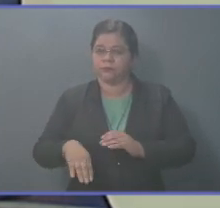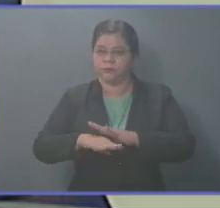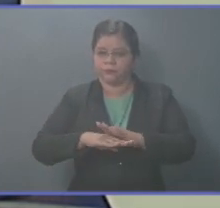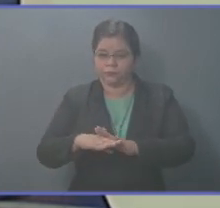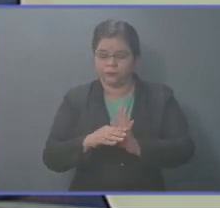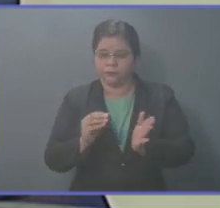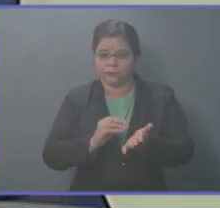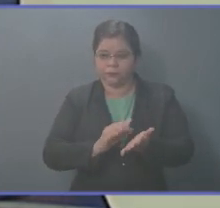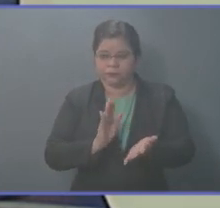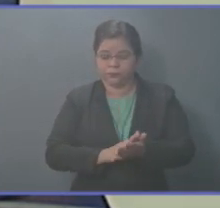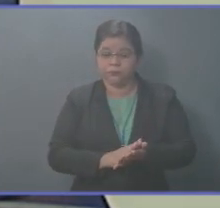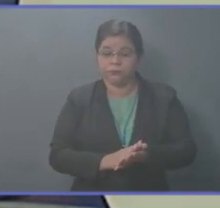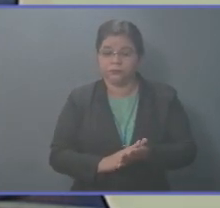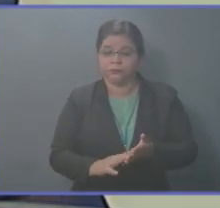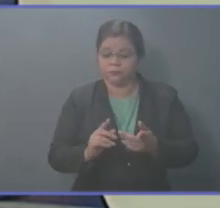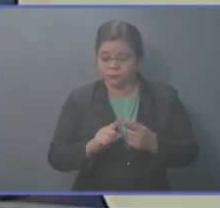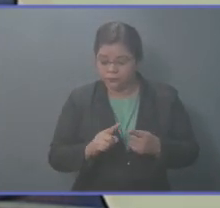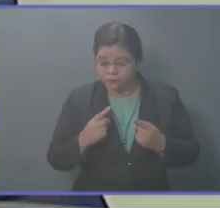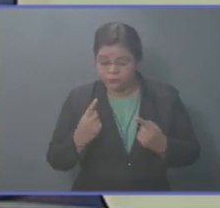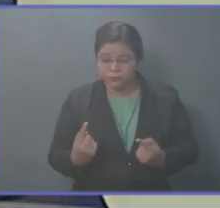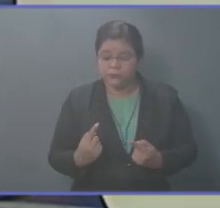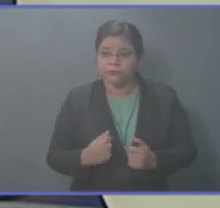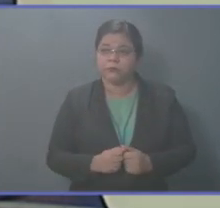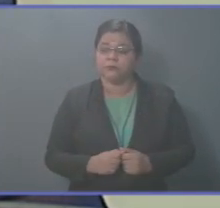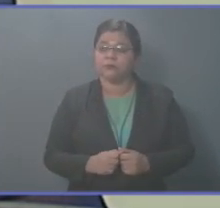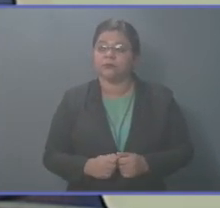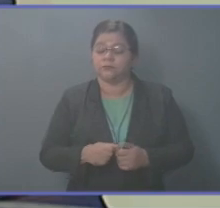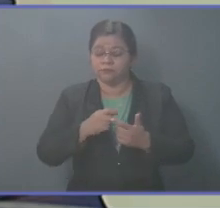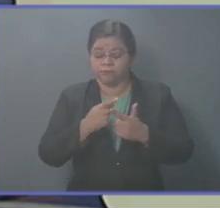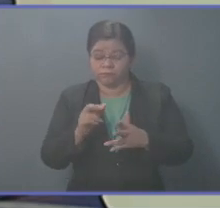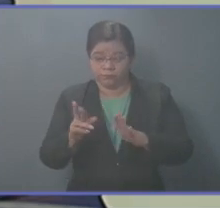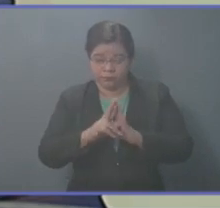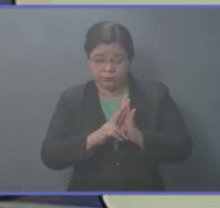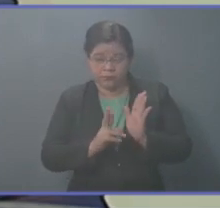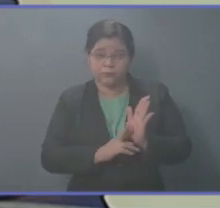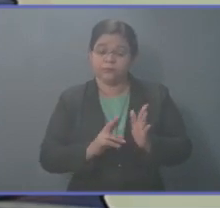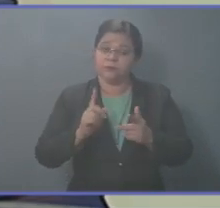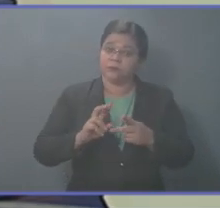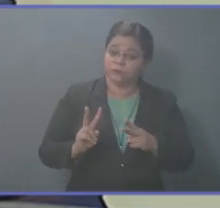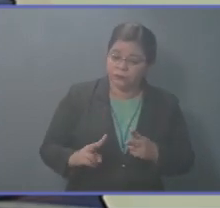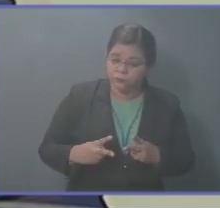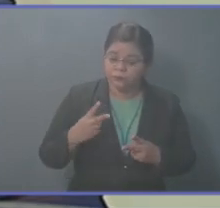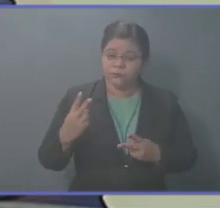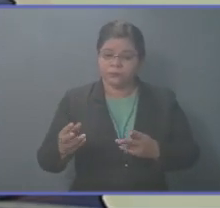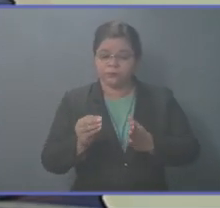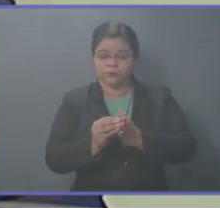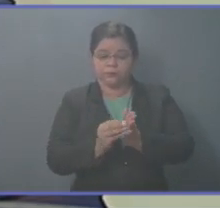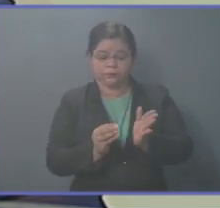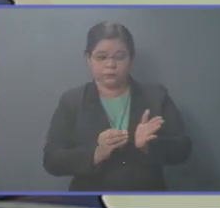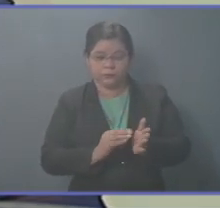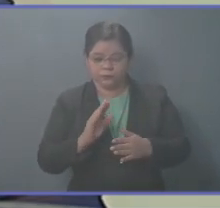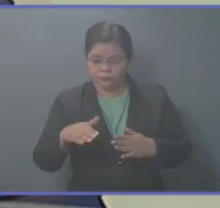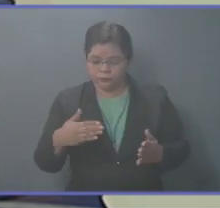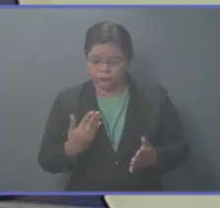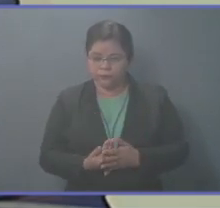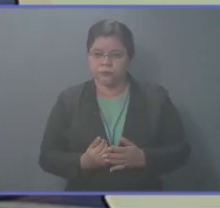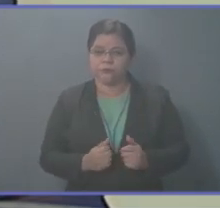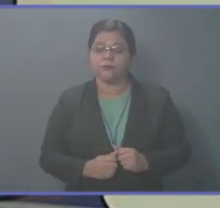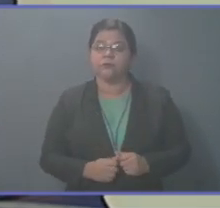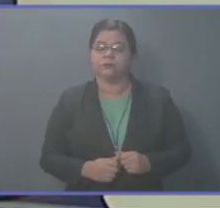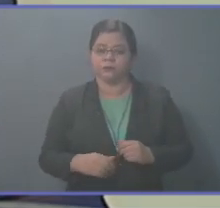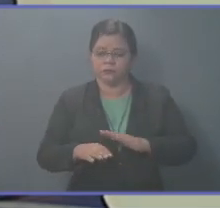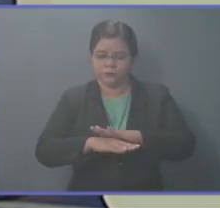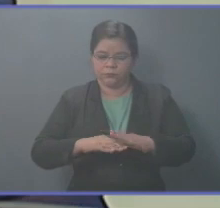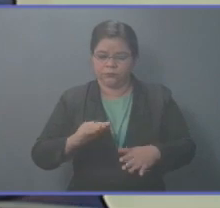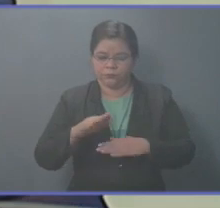cual el primer término hace referencia al enunciado normativo y el segundo al contenido del significado de la disposición. De